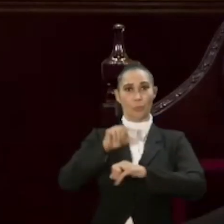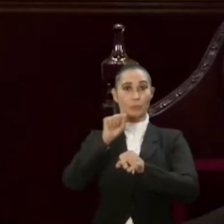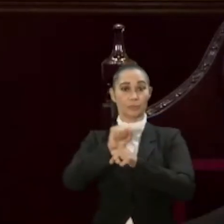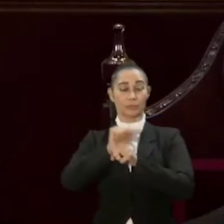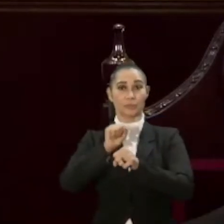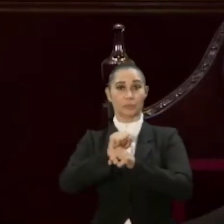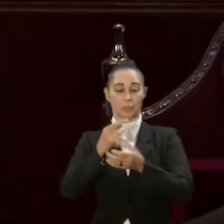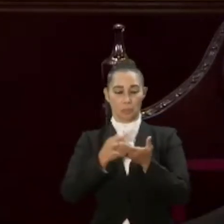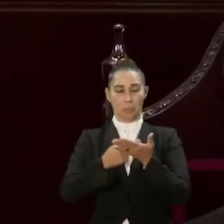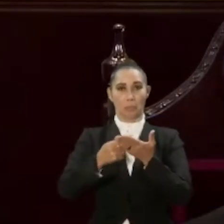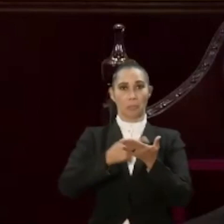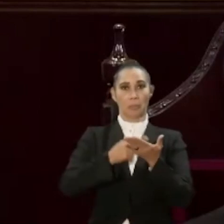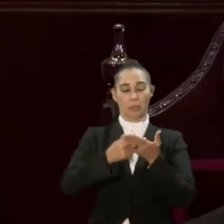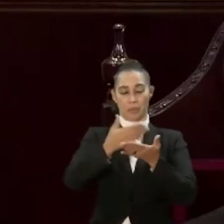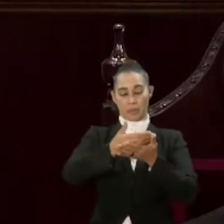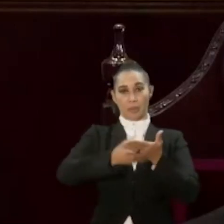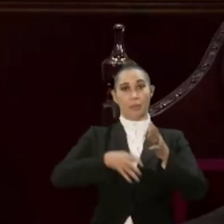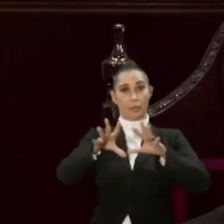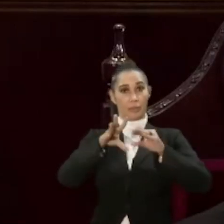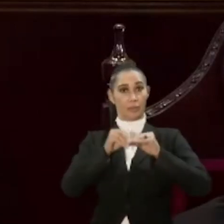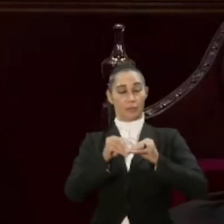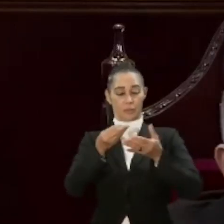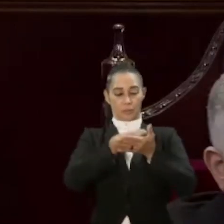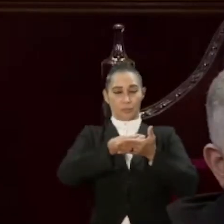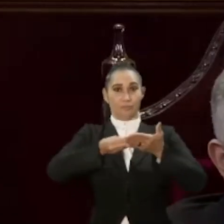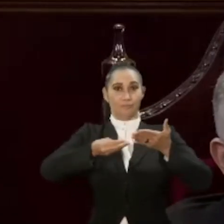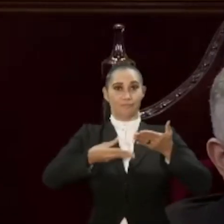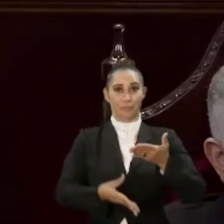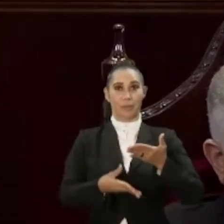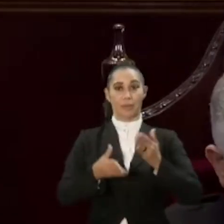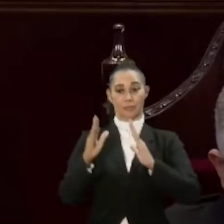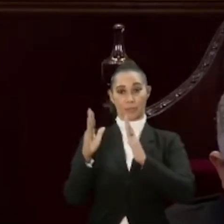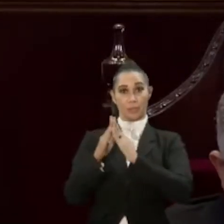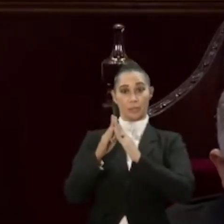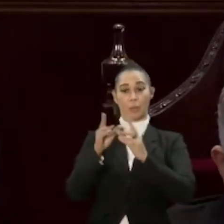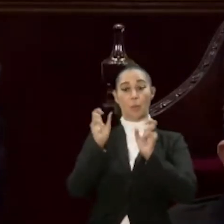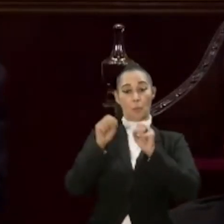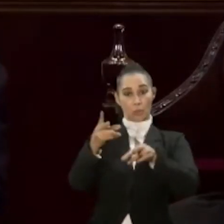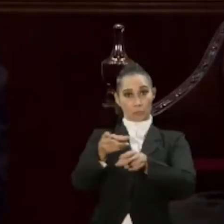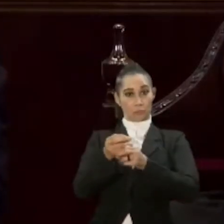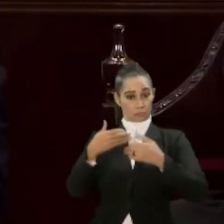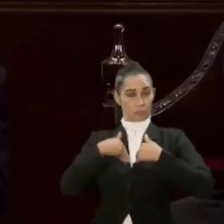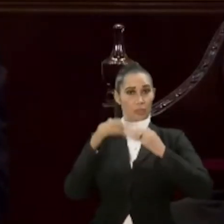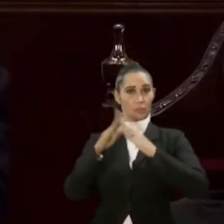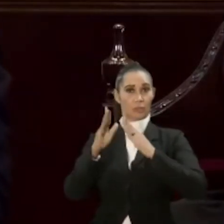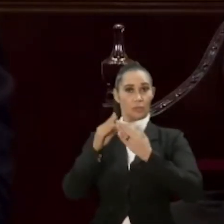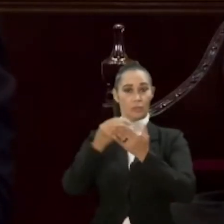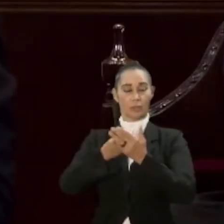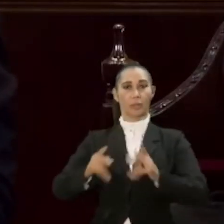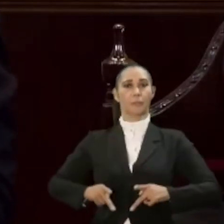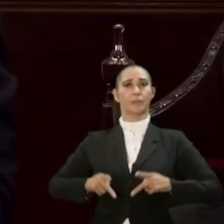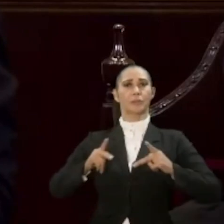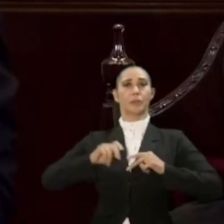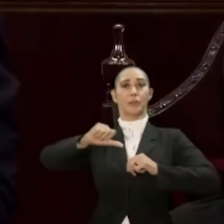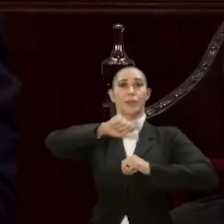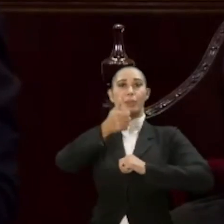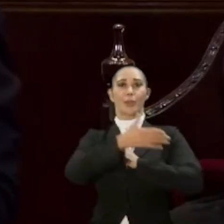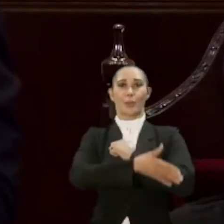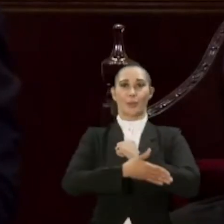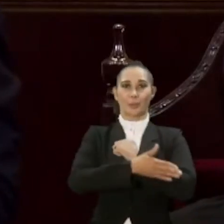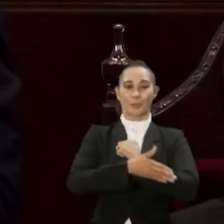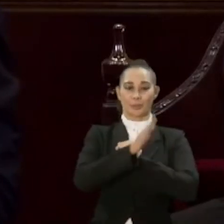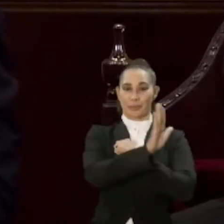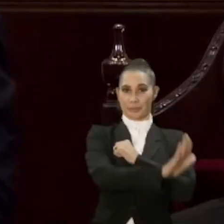simplificación de trámites para la adquisición de bajo costo de viviendas de bajo costo por parte de los dominicanos en el exterior y la preparación